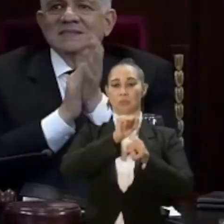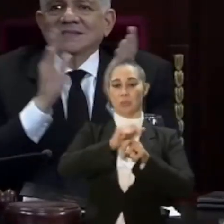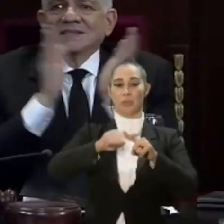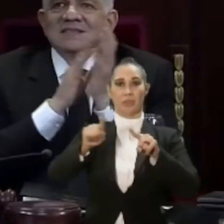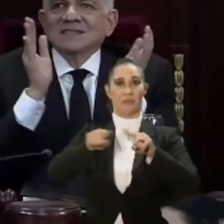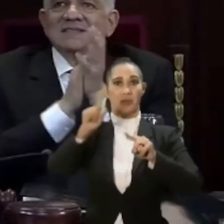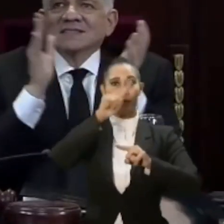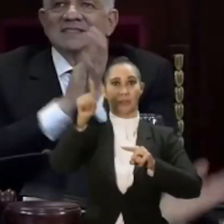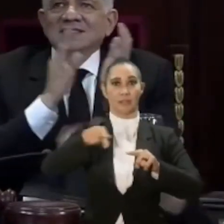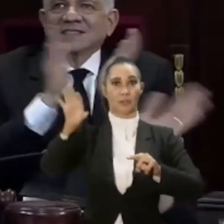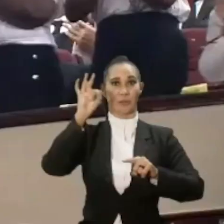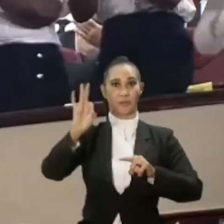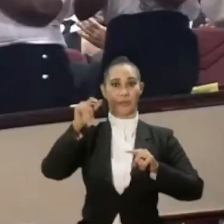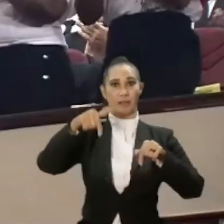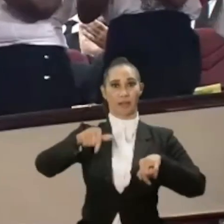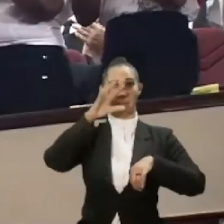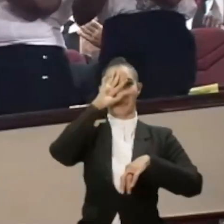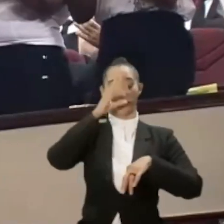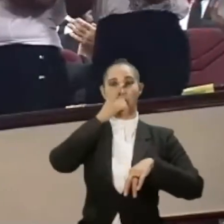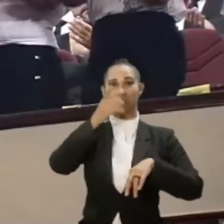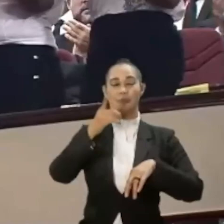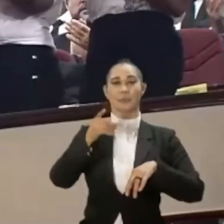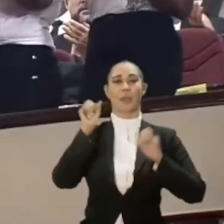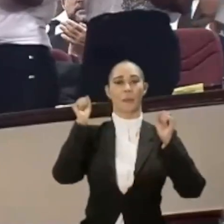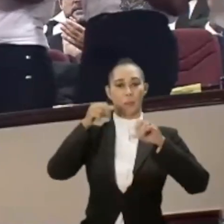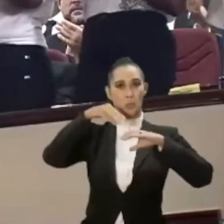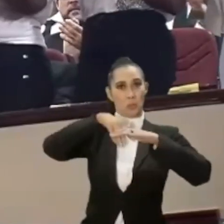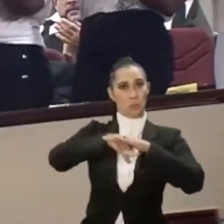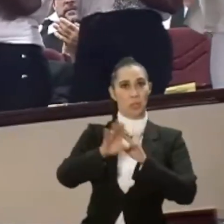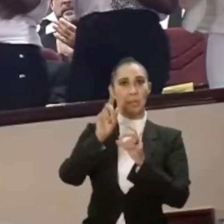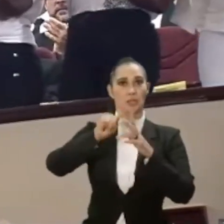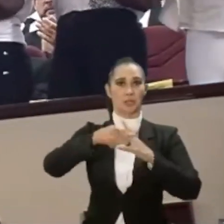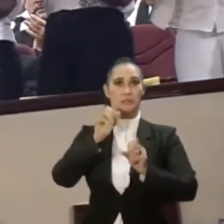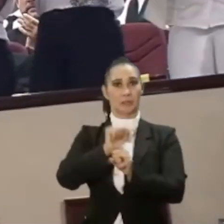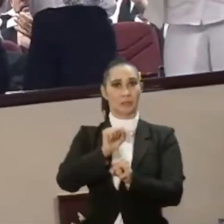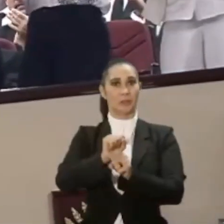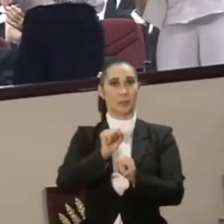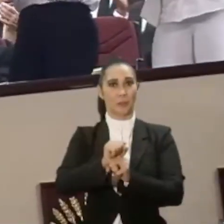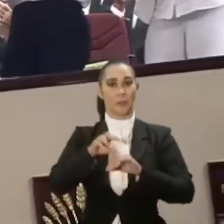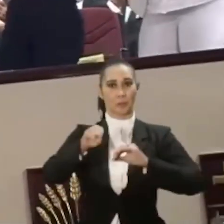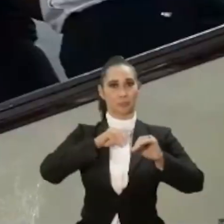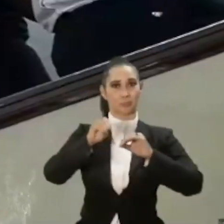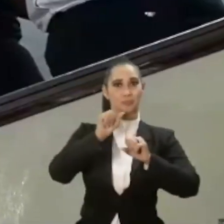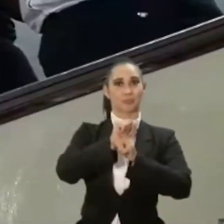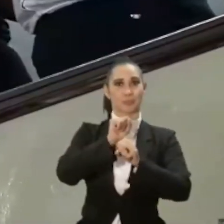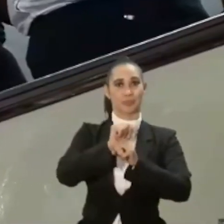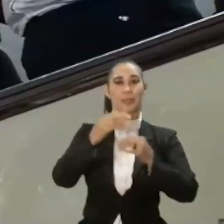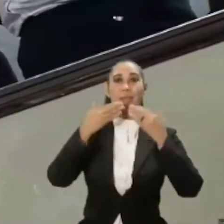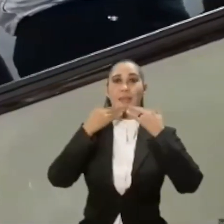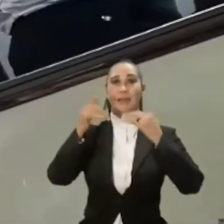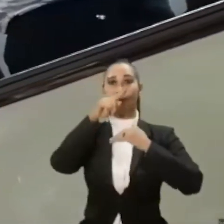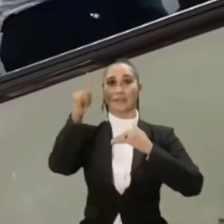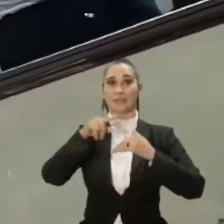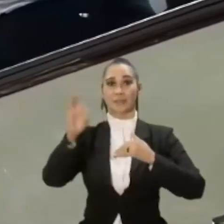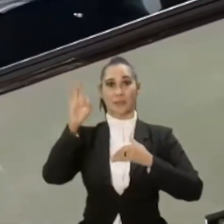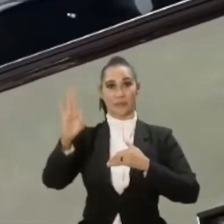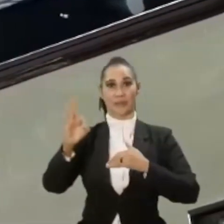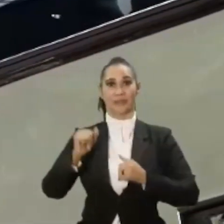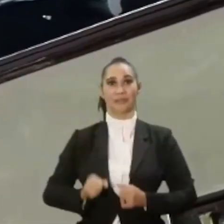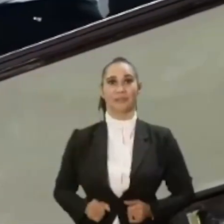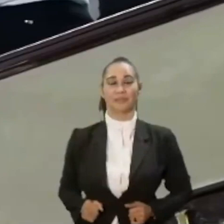zonas francas del país que han podido entrar al mercado laboral gracias a esta